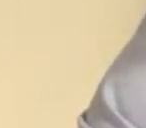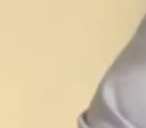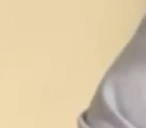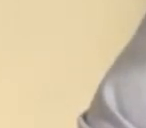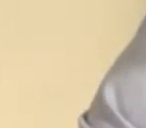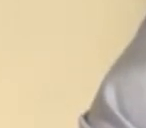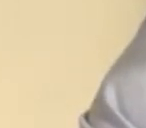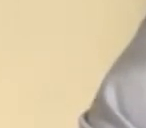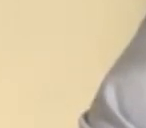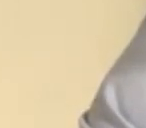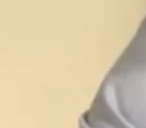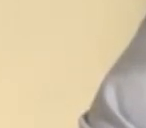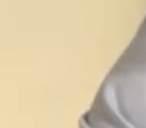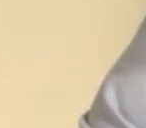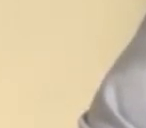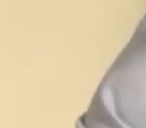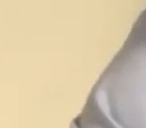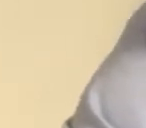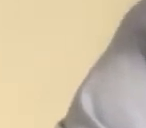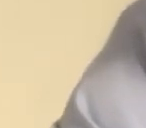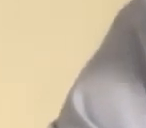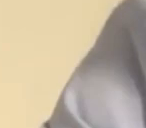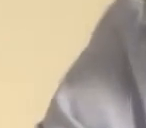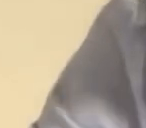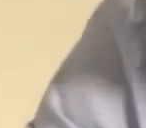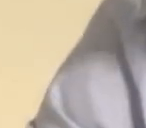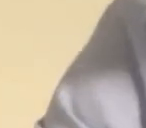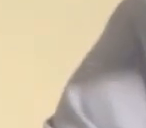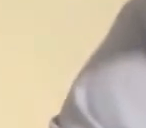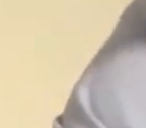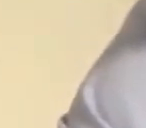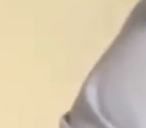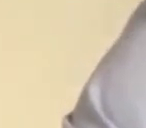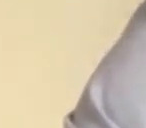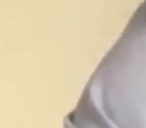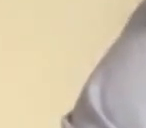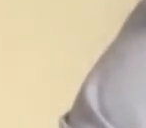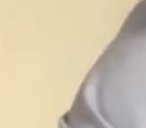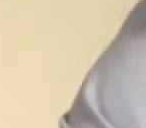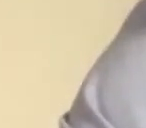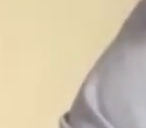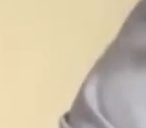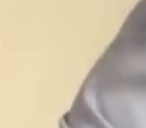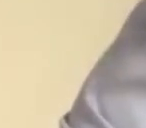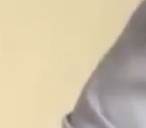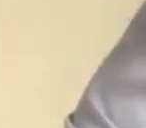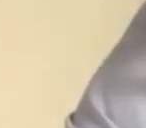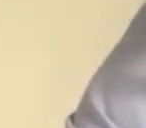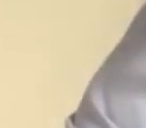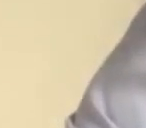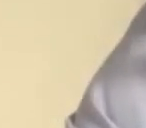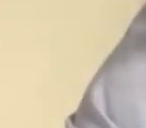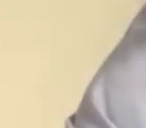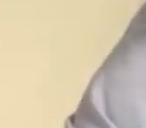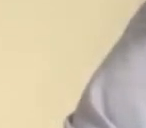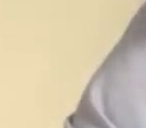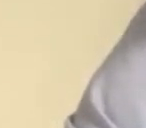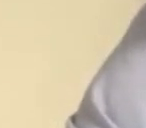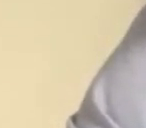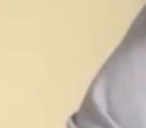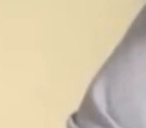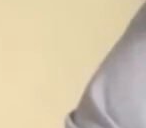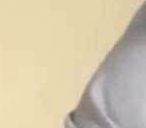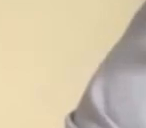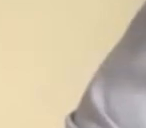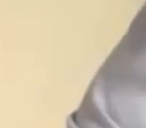estos incidentes causados por hechos intencionales, es lo que dice el secretario